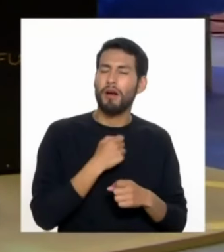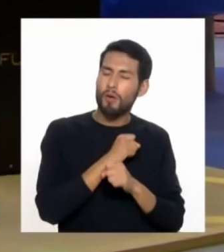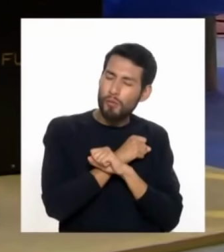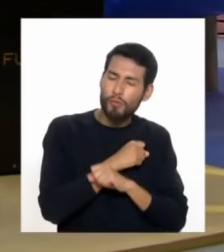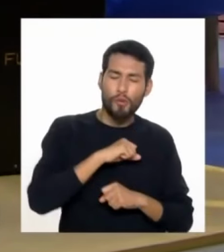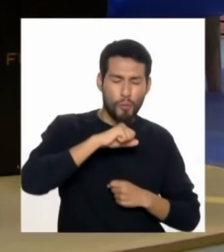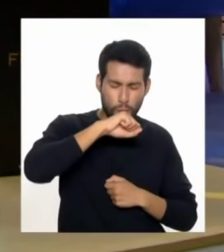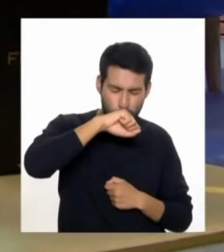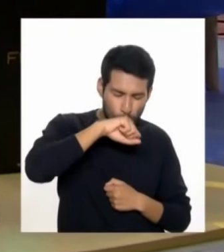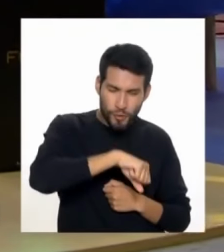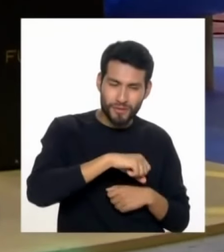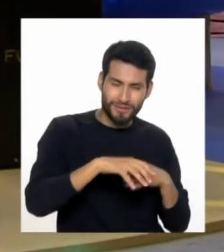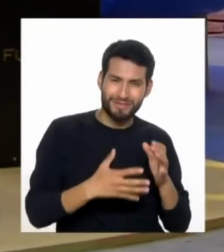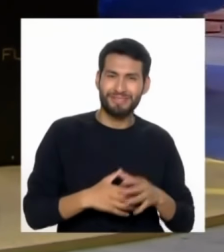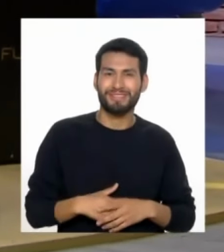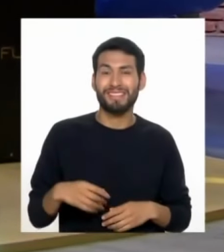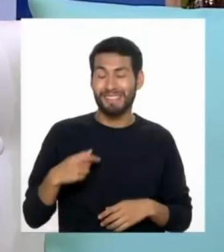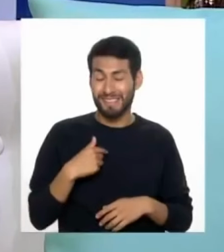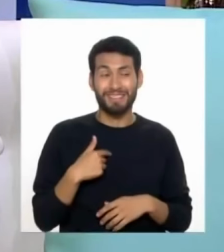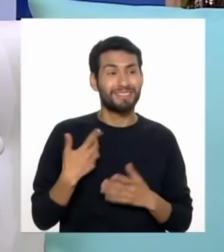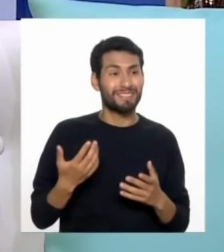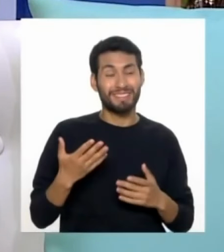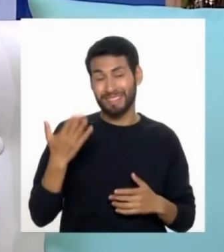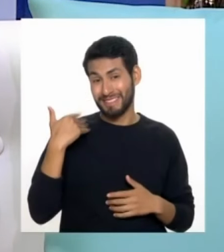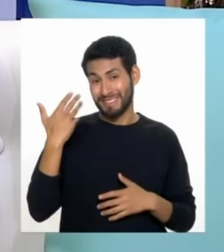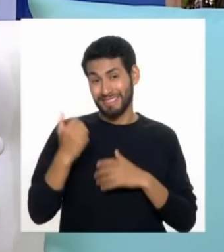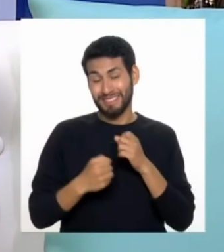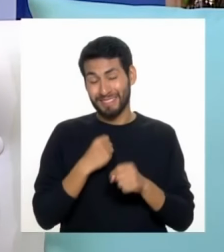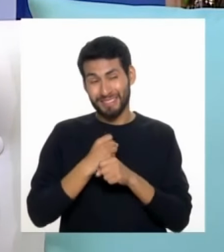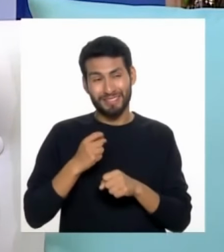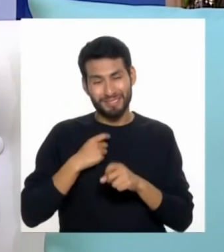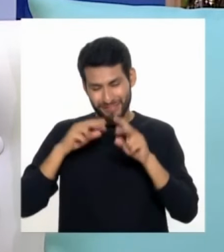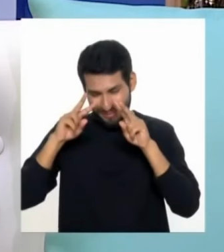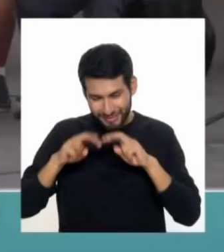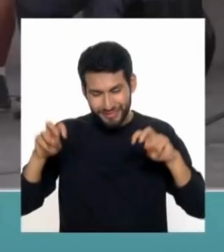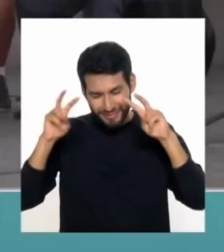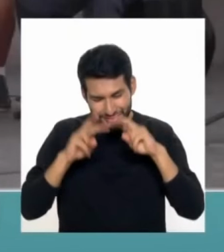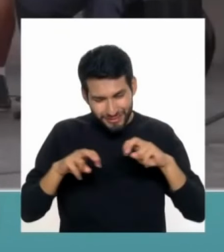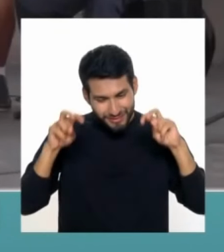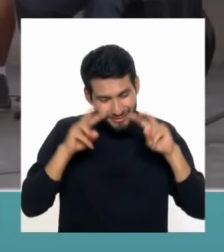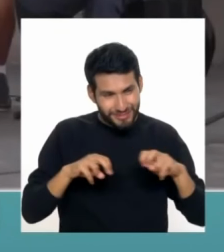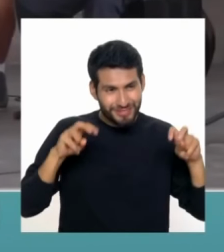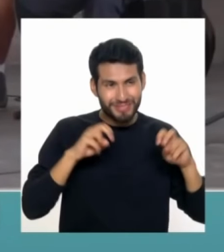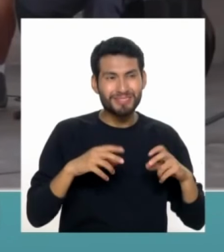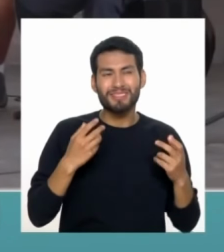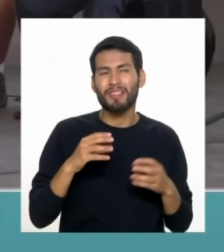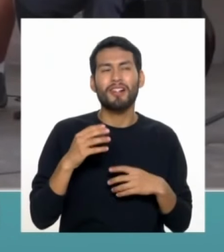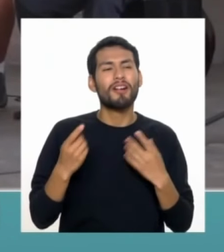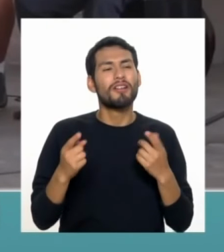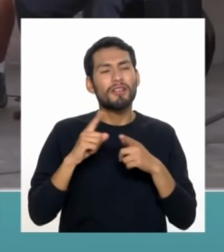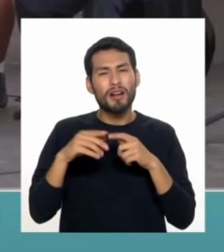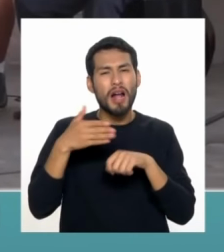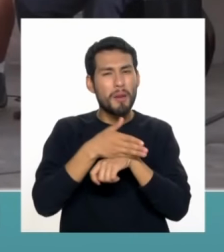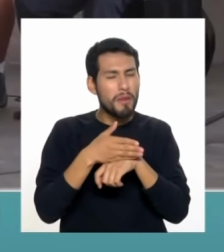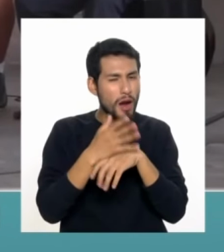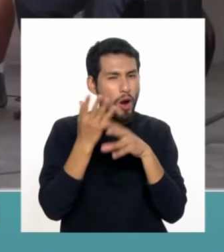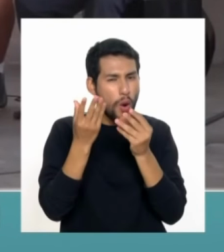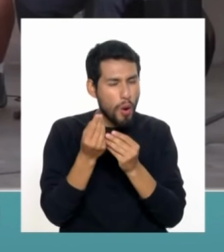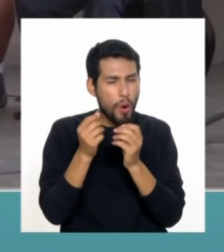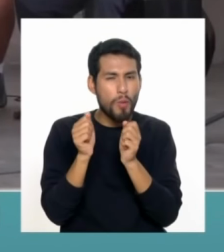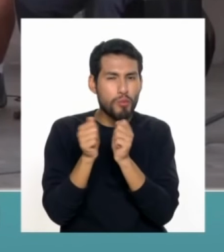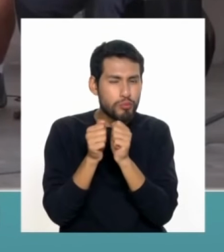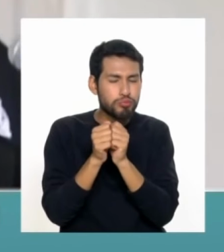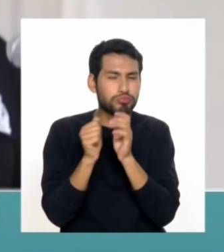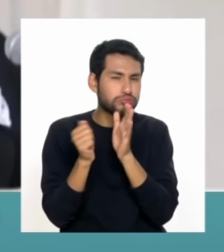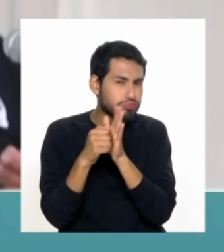Sí, claro. Yo le digo, fueron los primeros 15 años de investigación que yo tuve sobre condiciones de la madera, texturas,